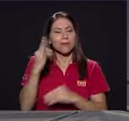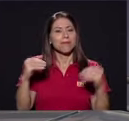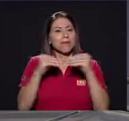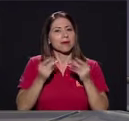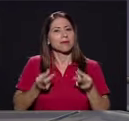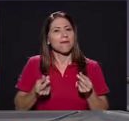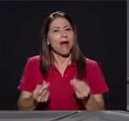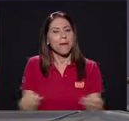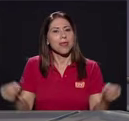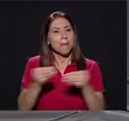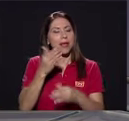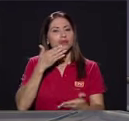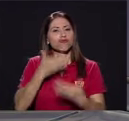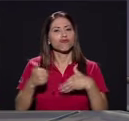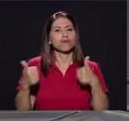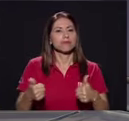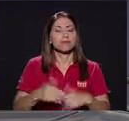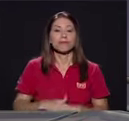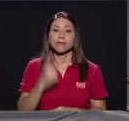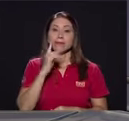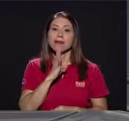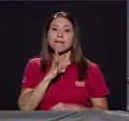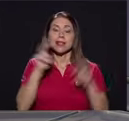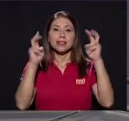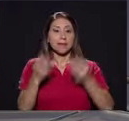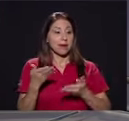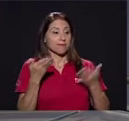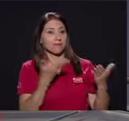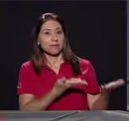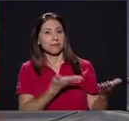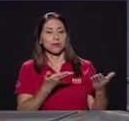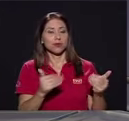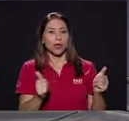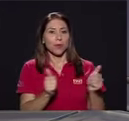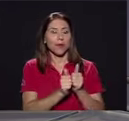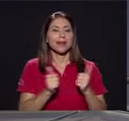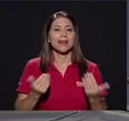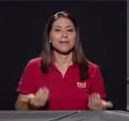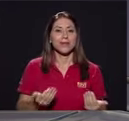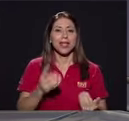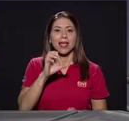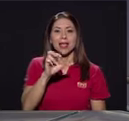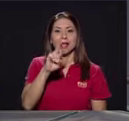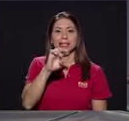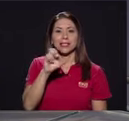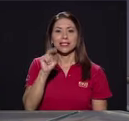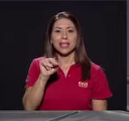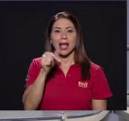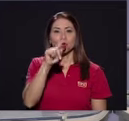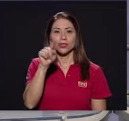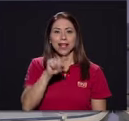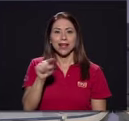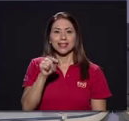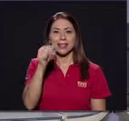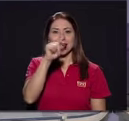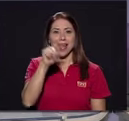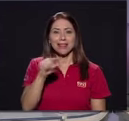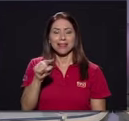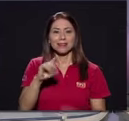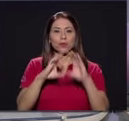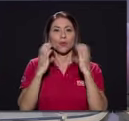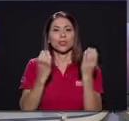de la manera más rápida y más eficaz. Para hablar de este tema nos acompañan en esta oportunidad Cristian González